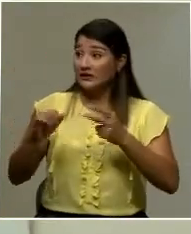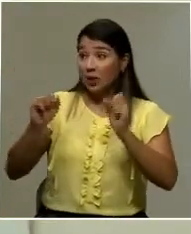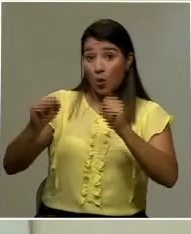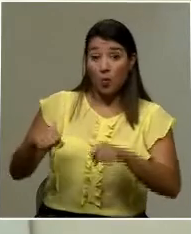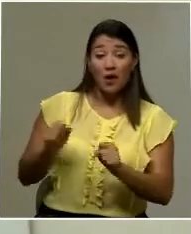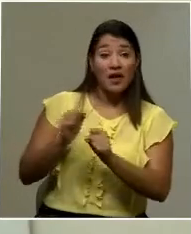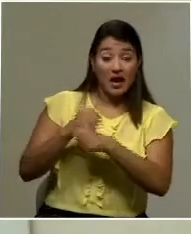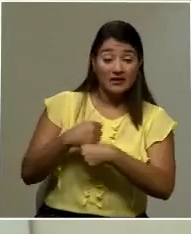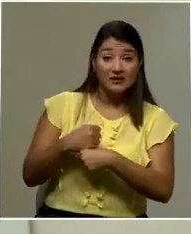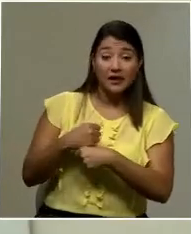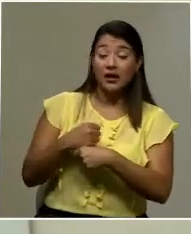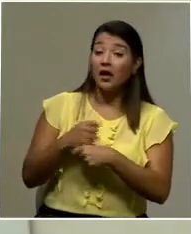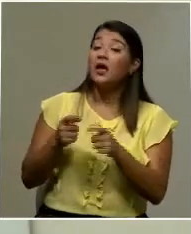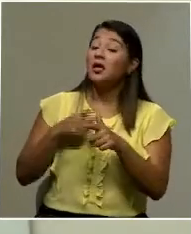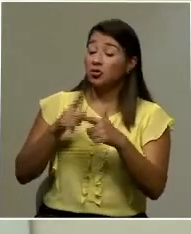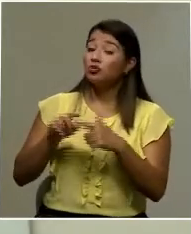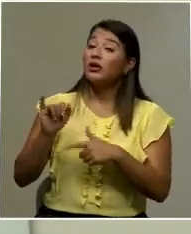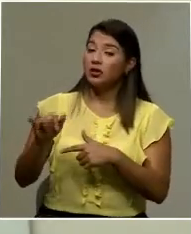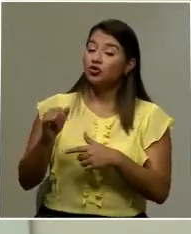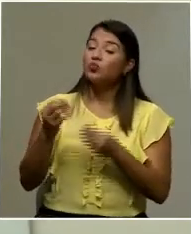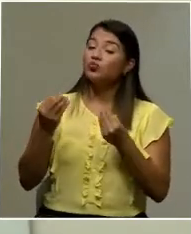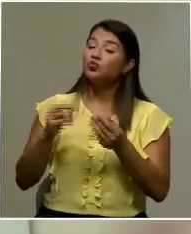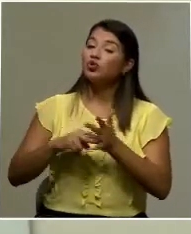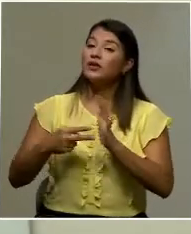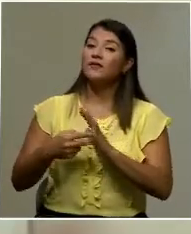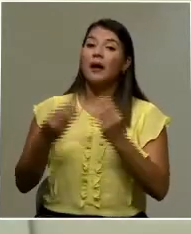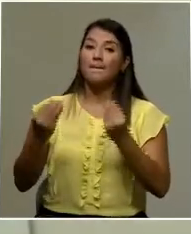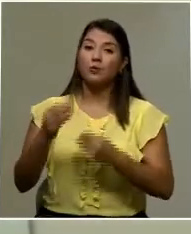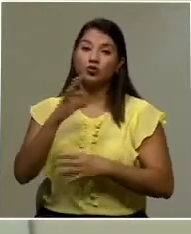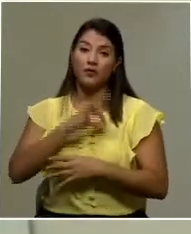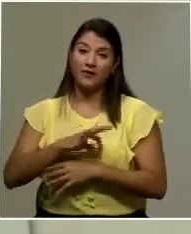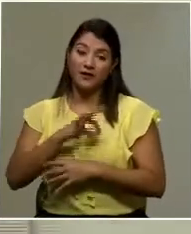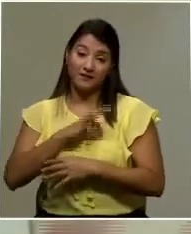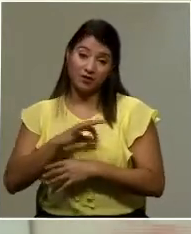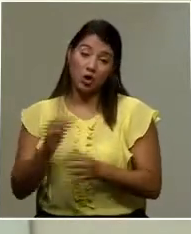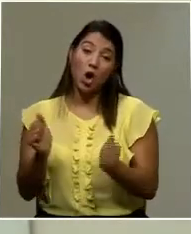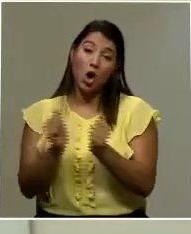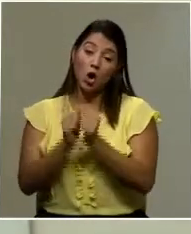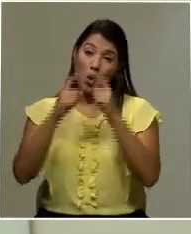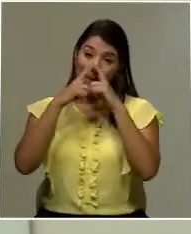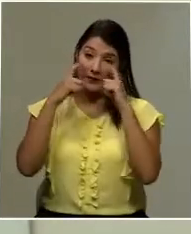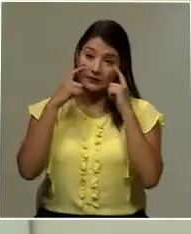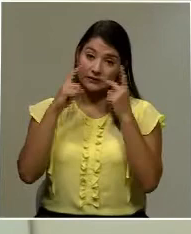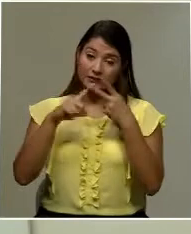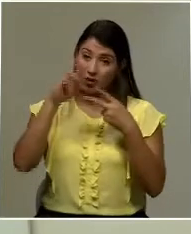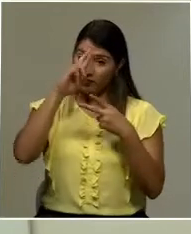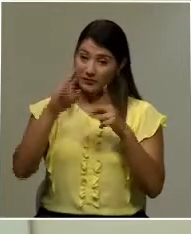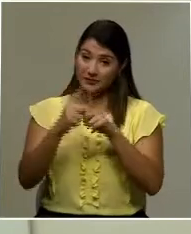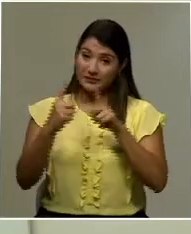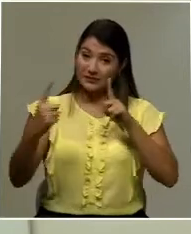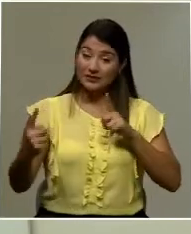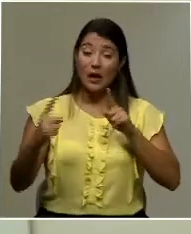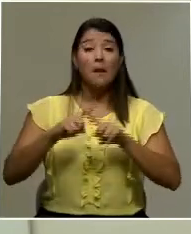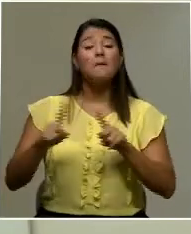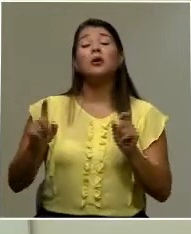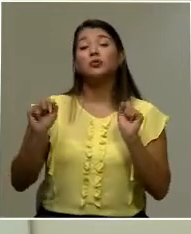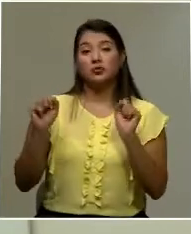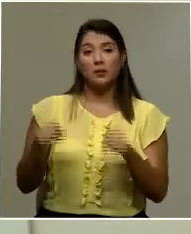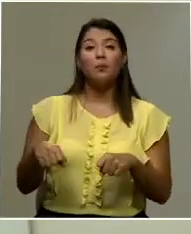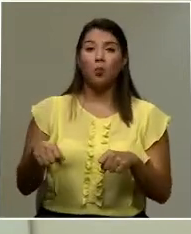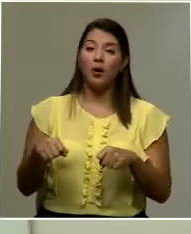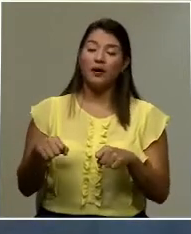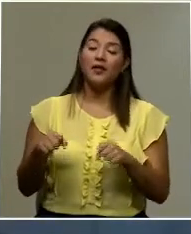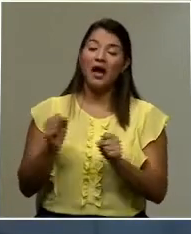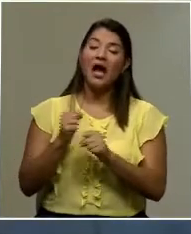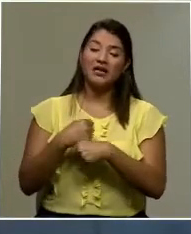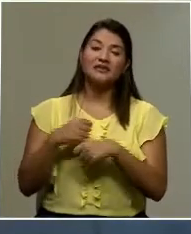días, bastantes horas, esto tendría un gran beneficio, con mascarillas y con una cierta distancia, pero se podrían